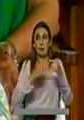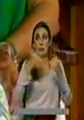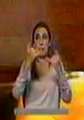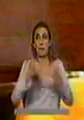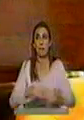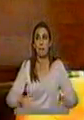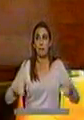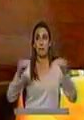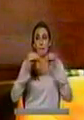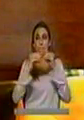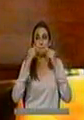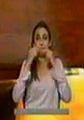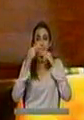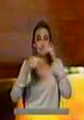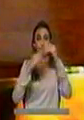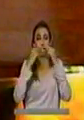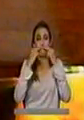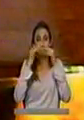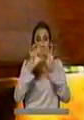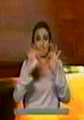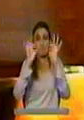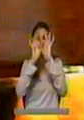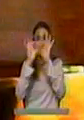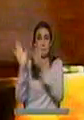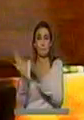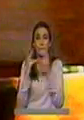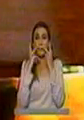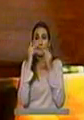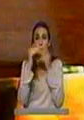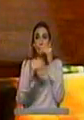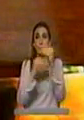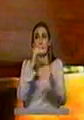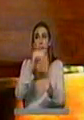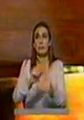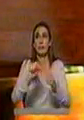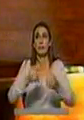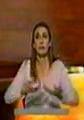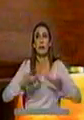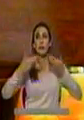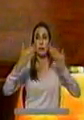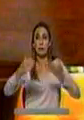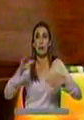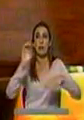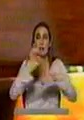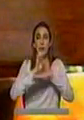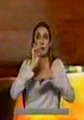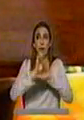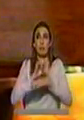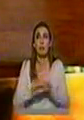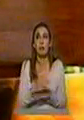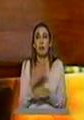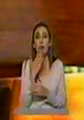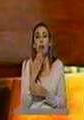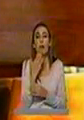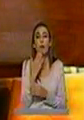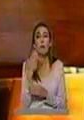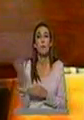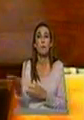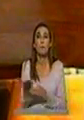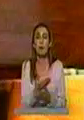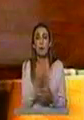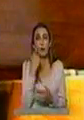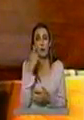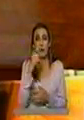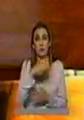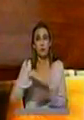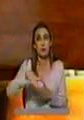ser elementos atractivos para que los turistas puedan llegar al Ecuador. ¿Cómo ven ustedes estos elementos